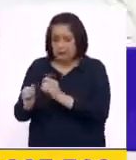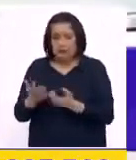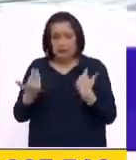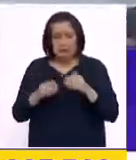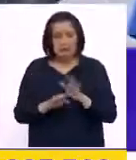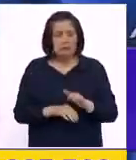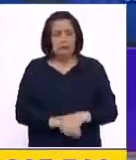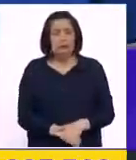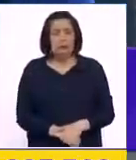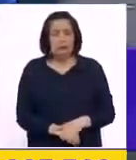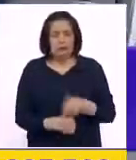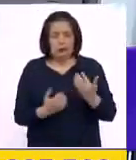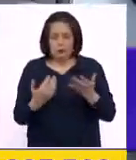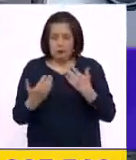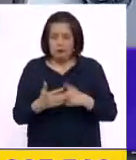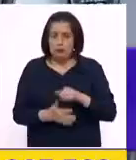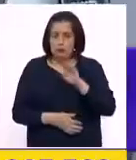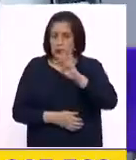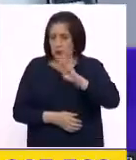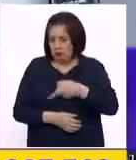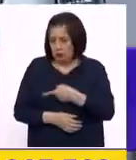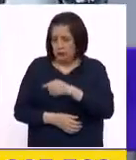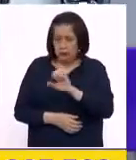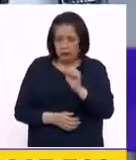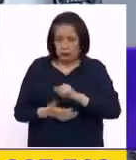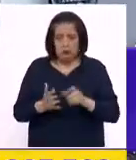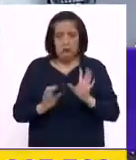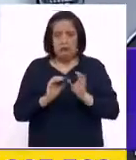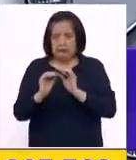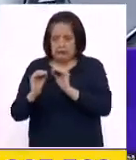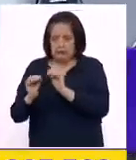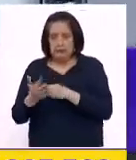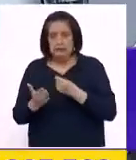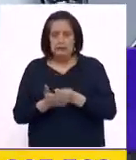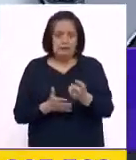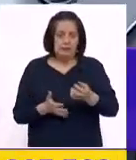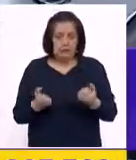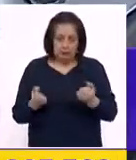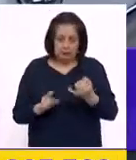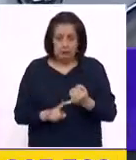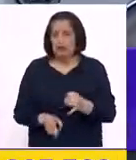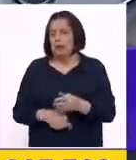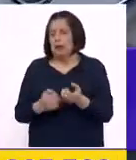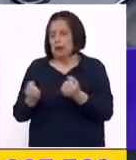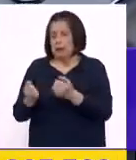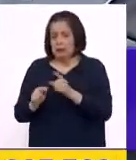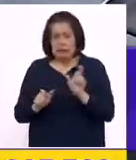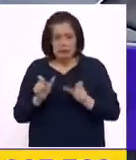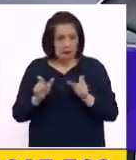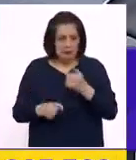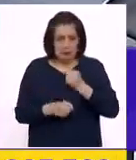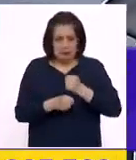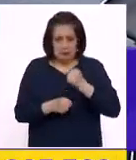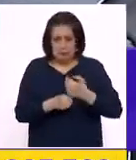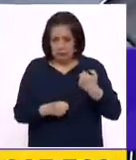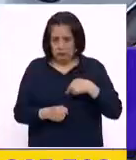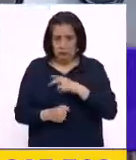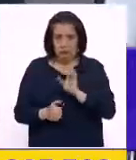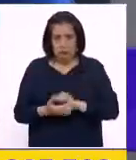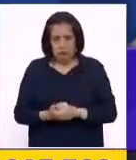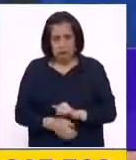muy brevemente. Estamos hablando de 4.000 soles en mantenimiento, pago al capitán, al copiloto y a todas las personas que trabajan con